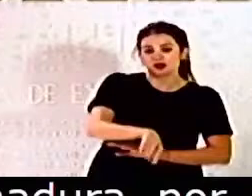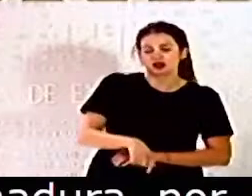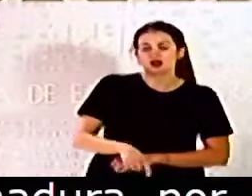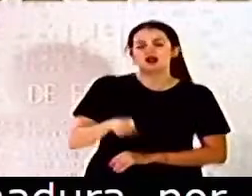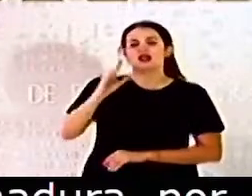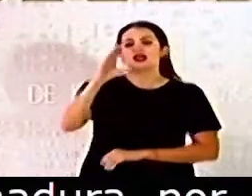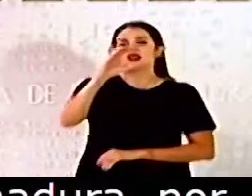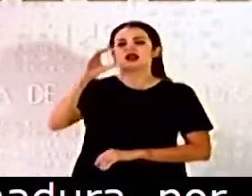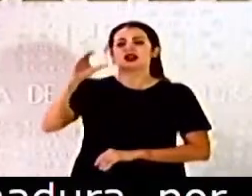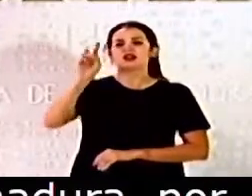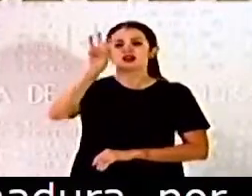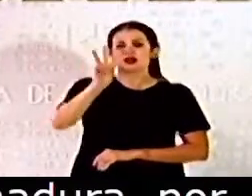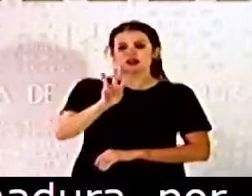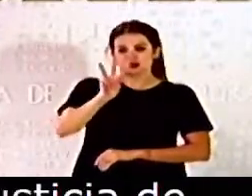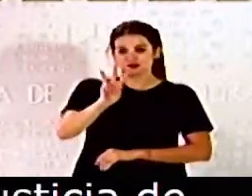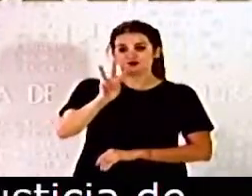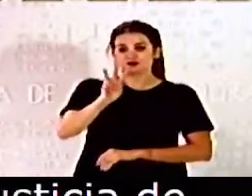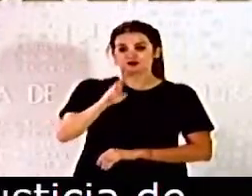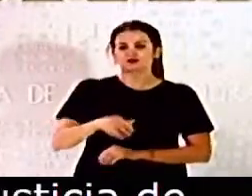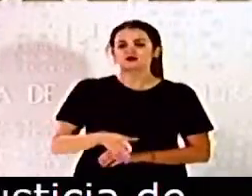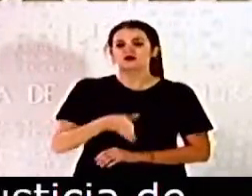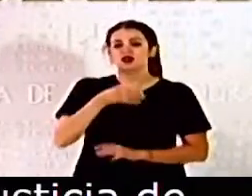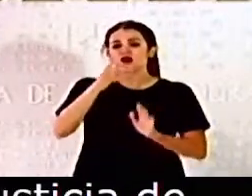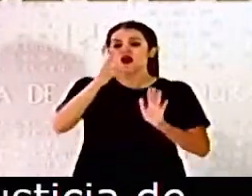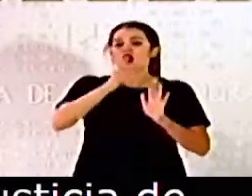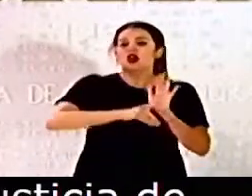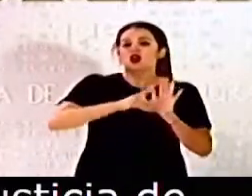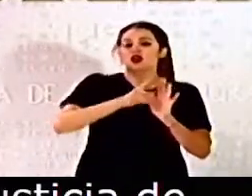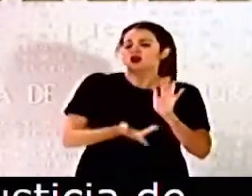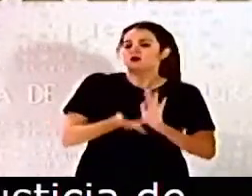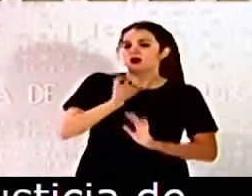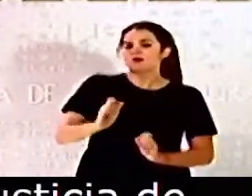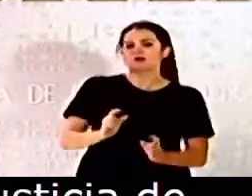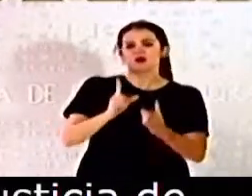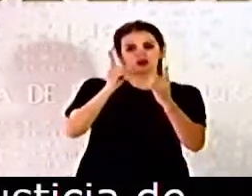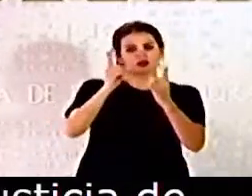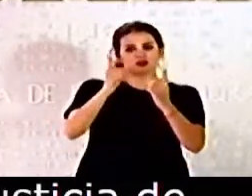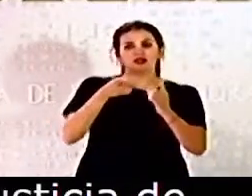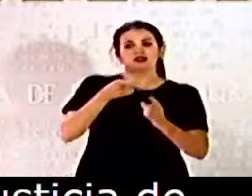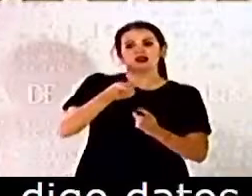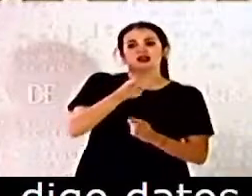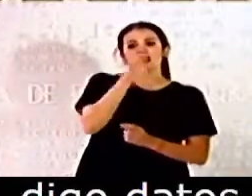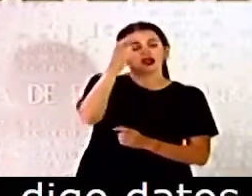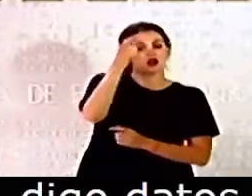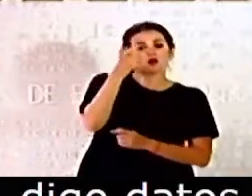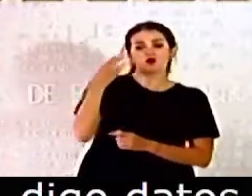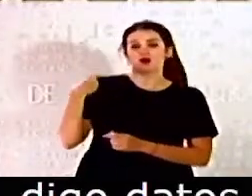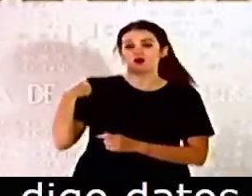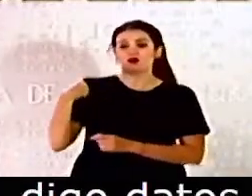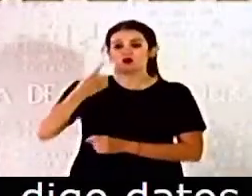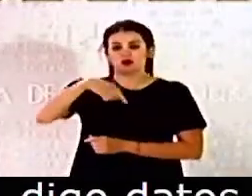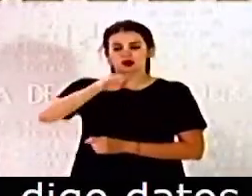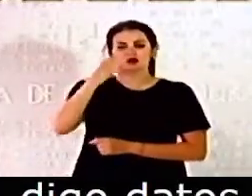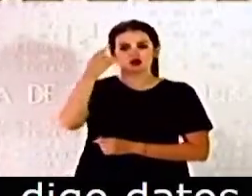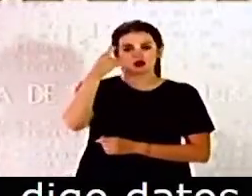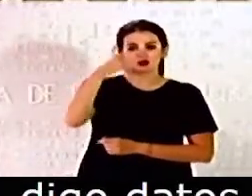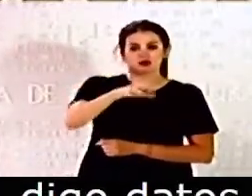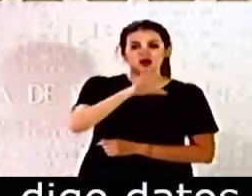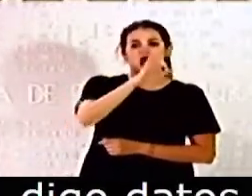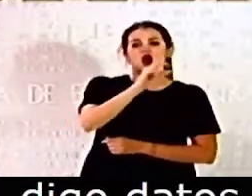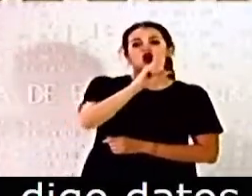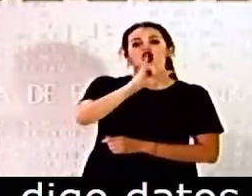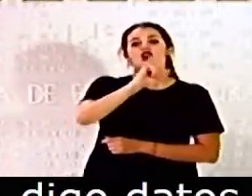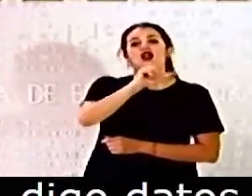de Cáceres. Les digo los datos más significativos de los municipios perimetrados para que ustedes lo tengan. Oliva de la